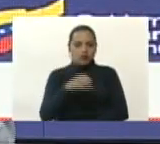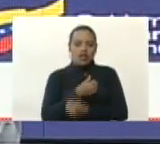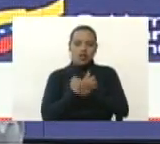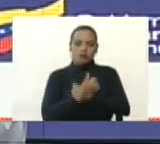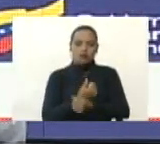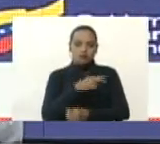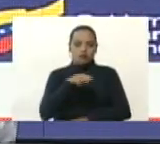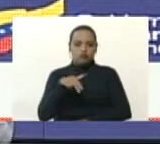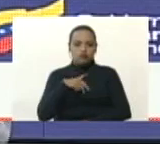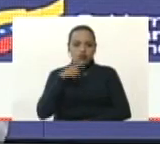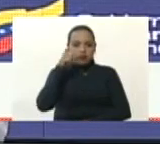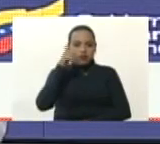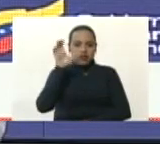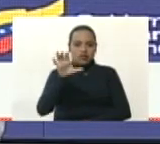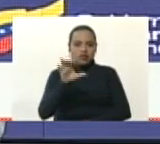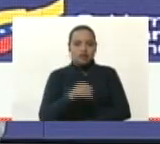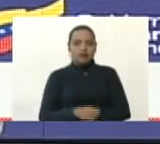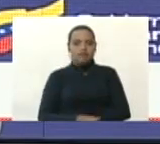patria.